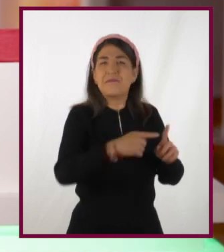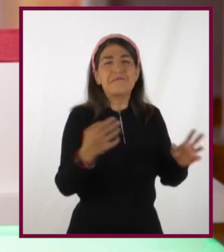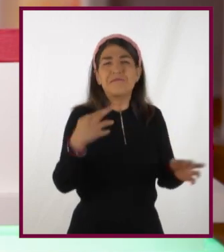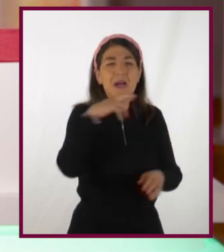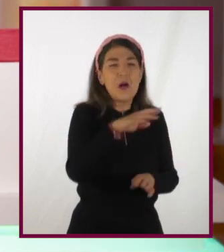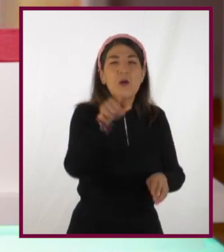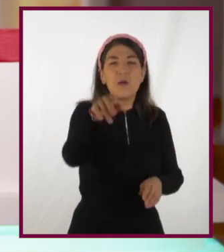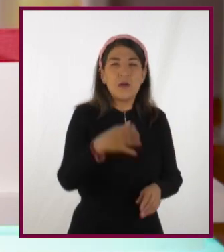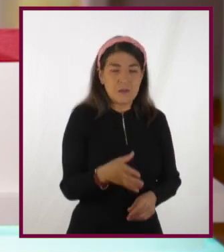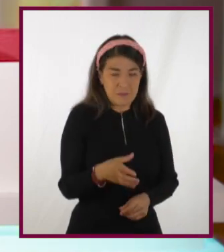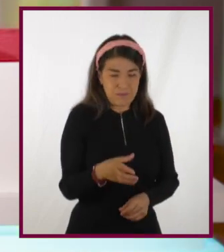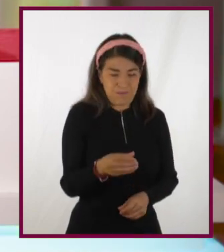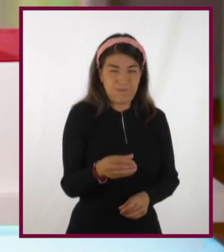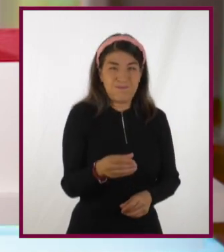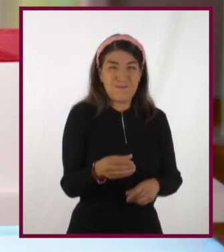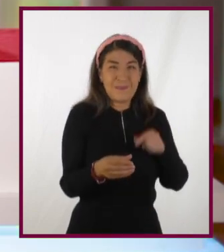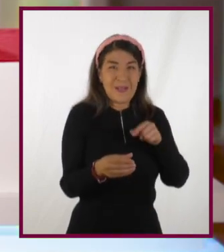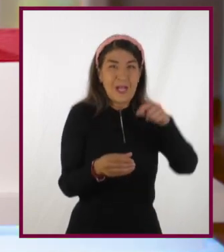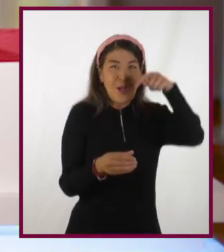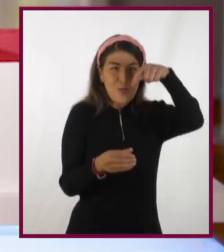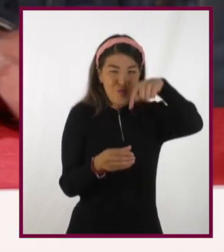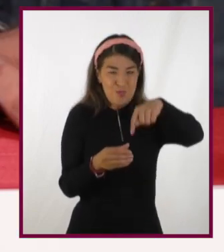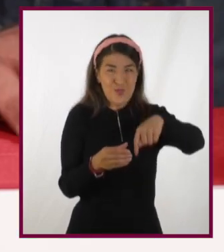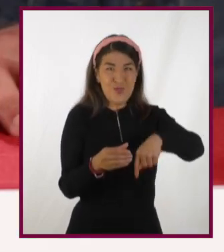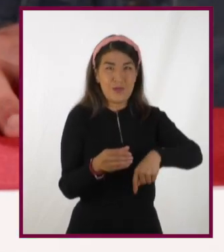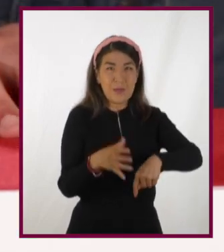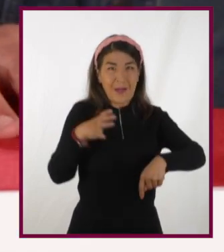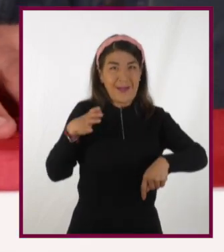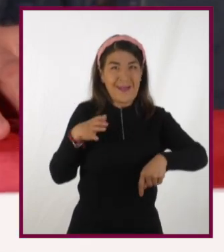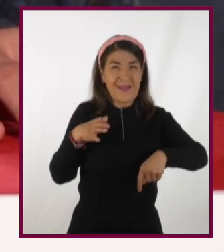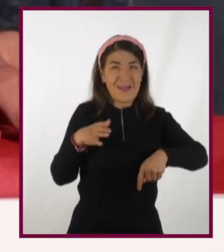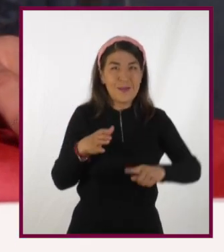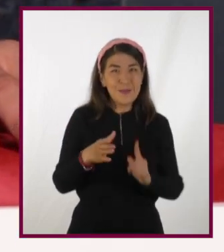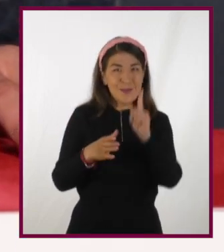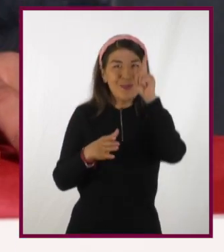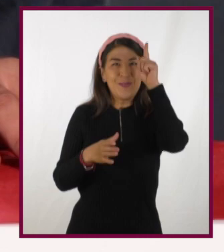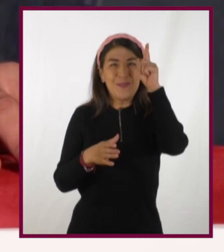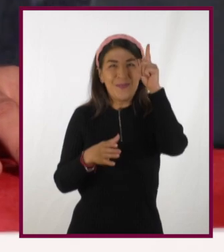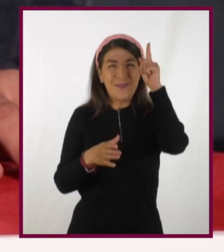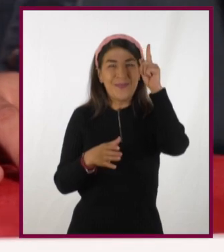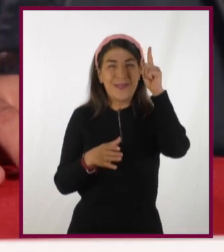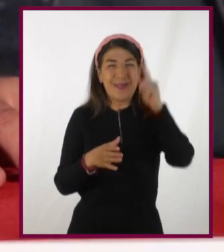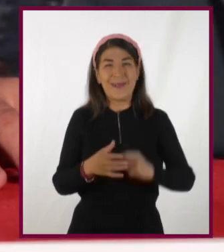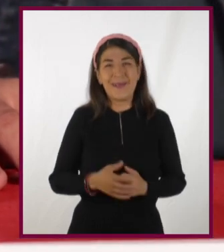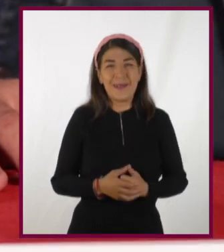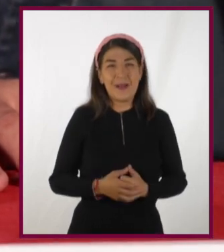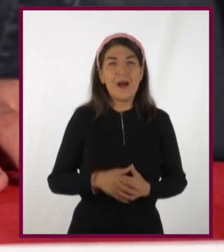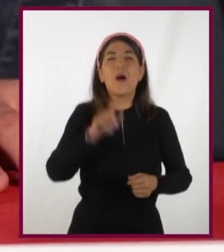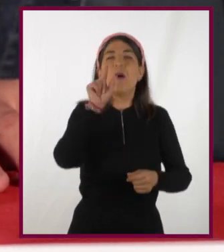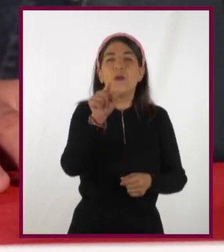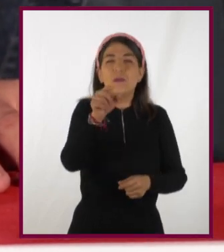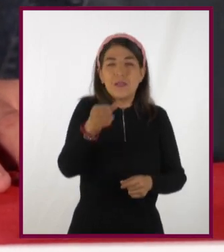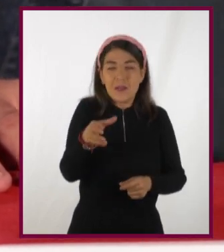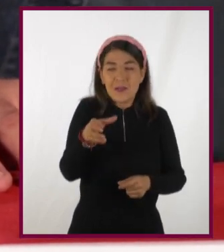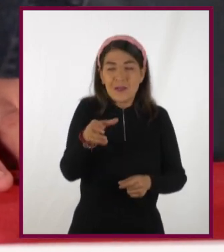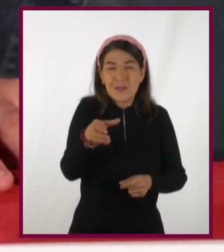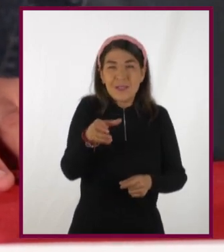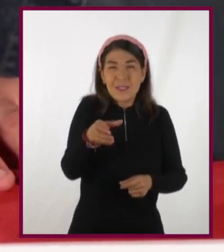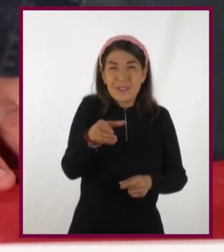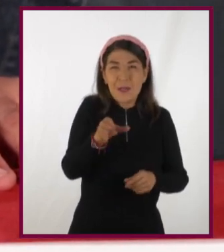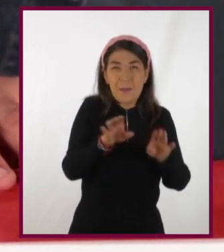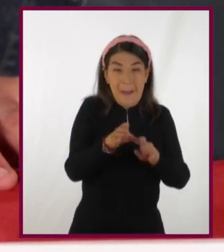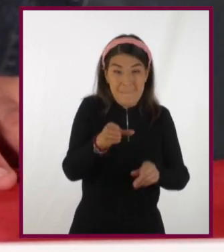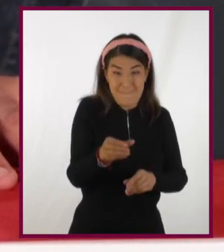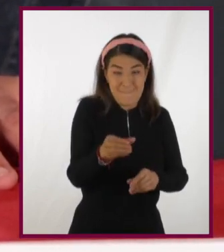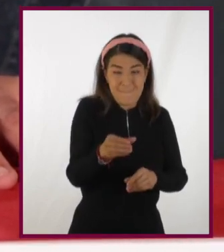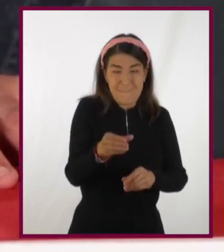Simplemente presionas la botella y el diablillo baja. Sueltas y el diablillo sube. Puedes soltarlo un poquito